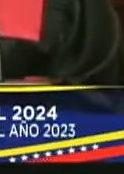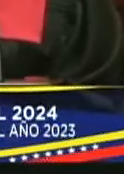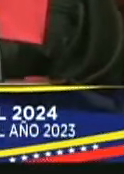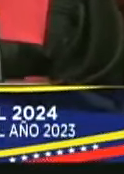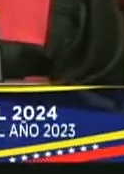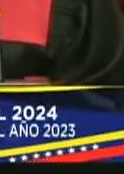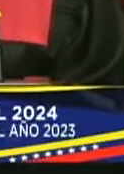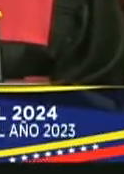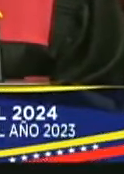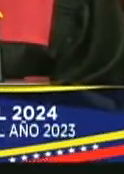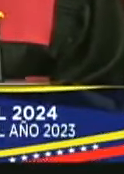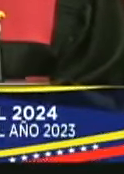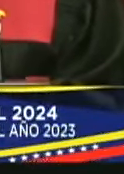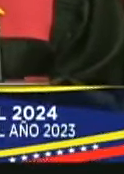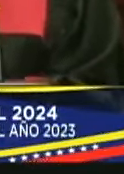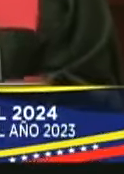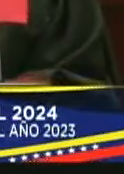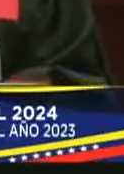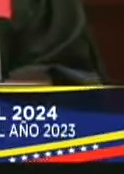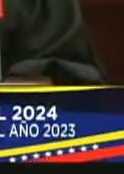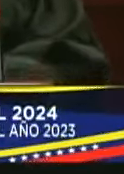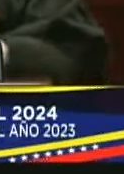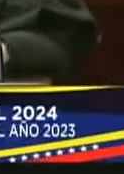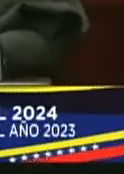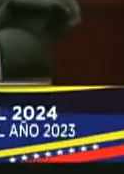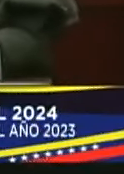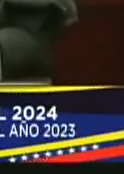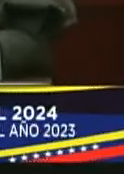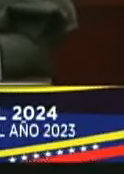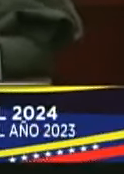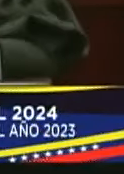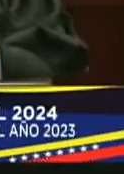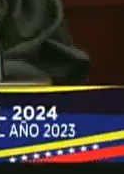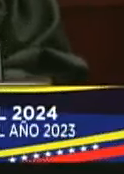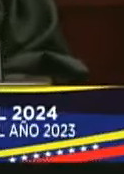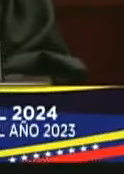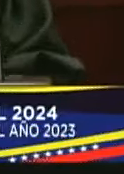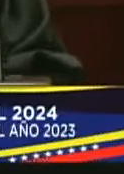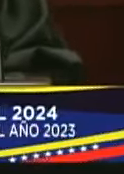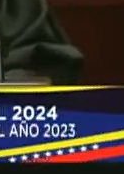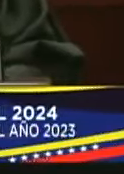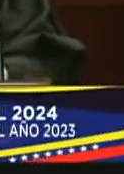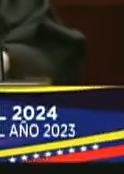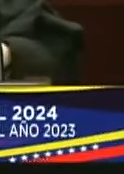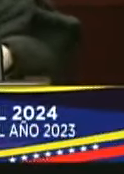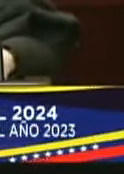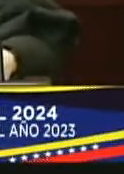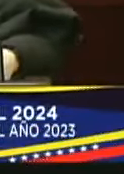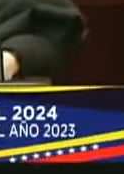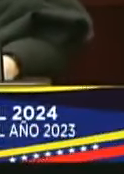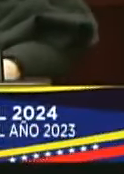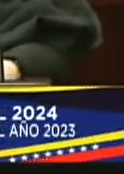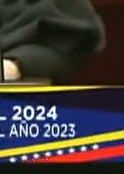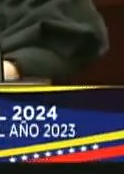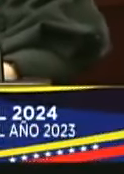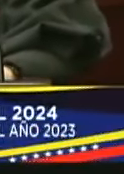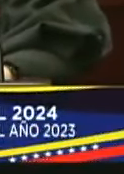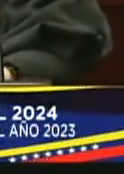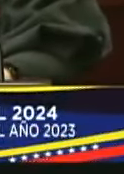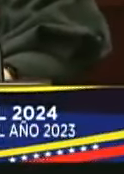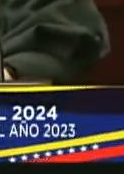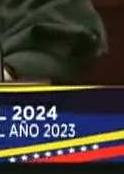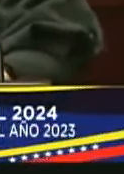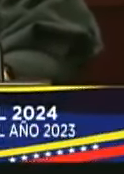los ciudadanos. La Constitución de 1999 es el primer ejemplo de una